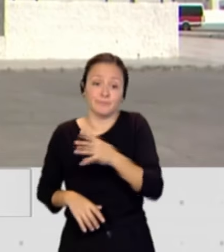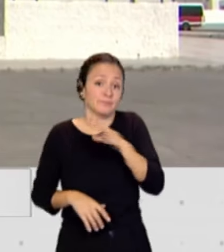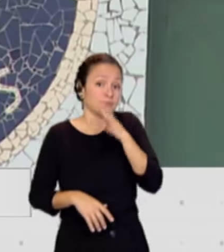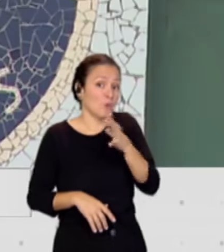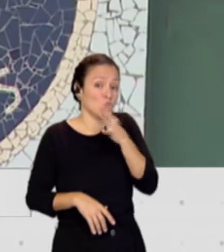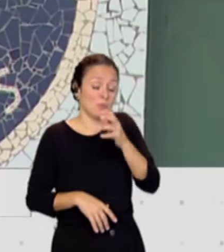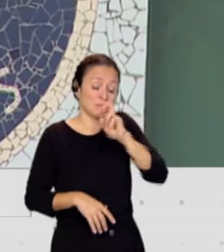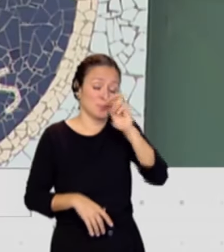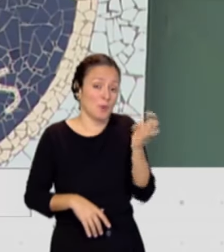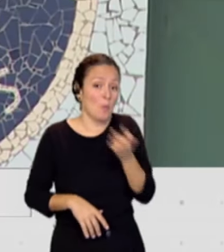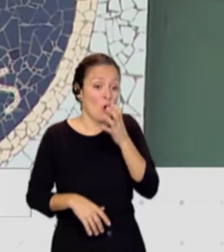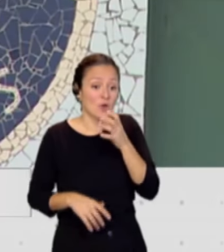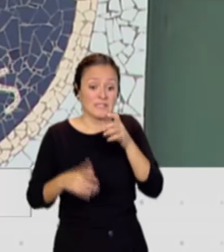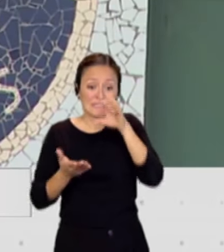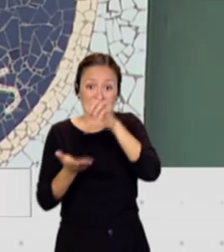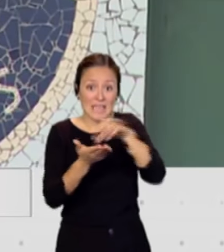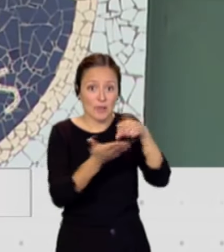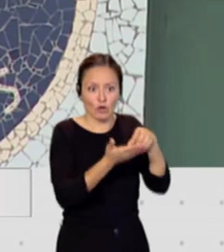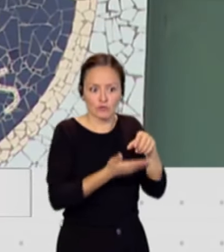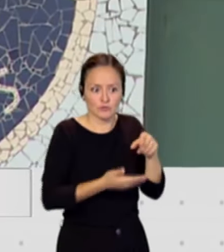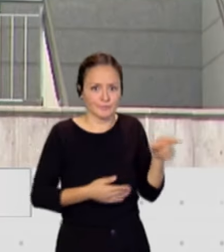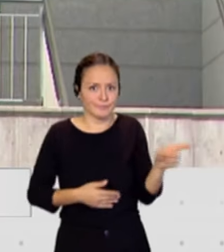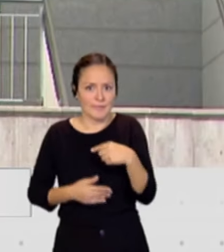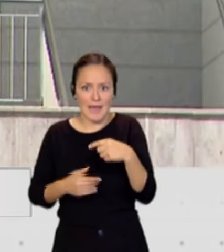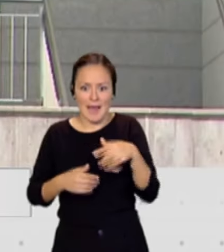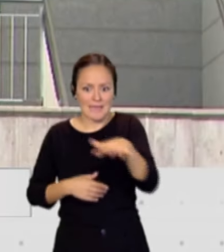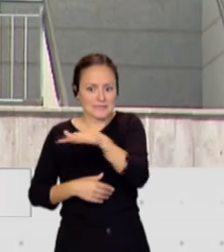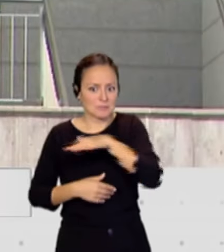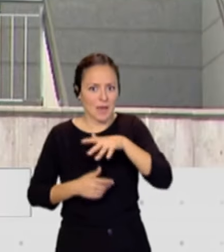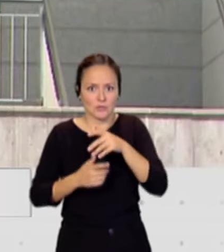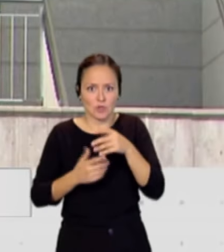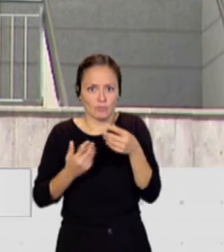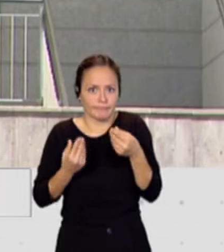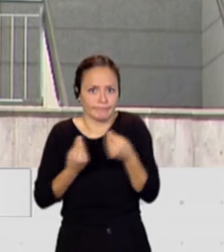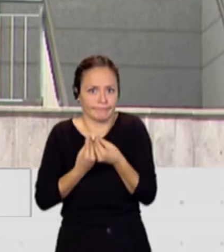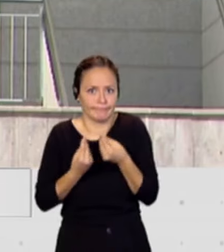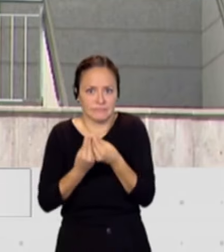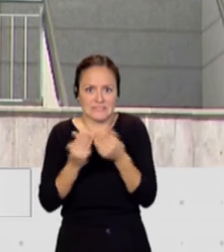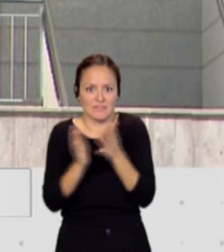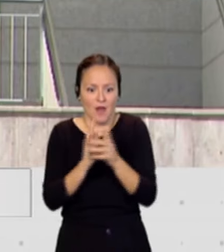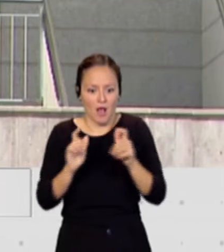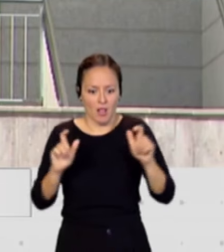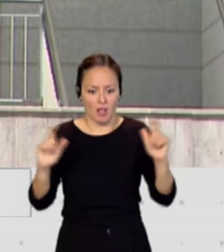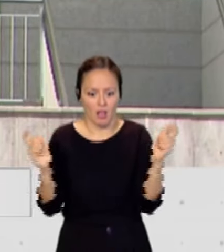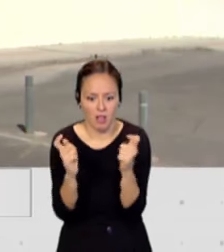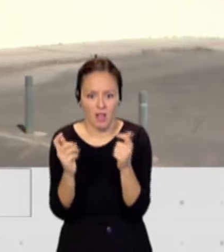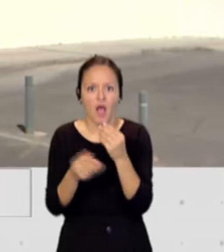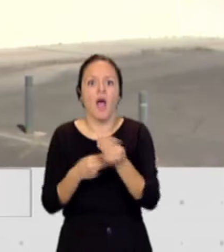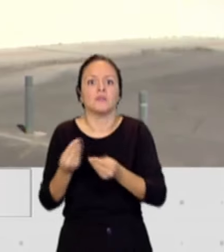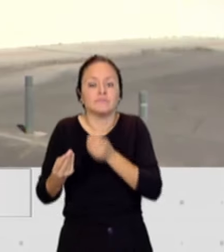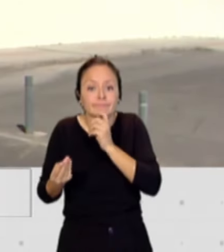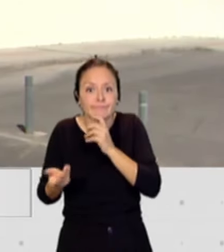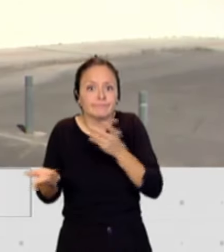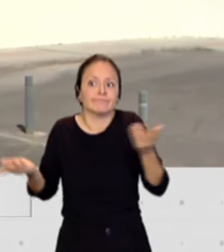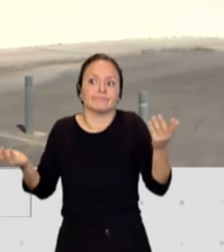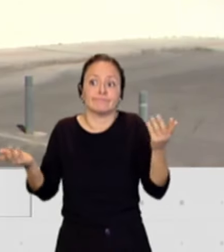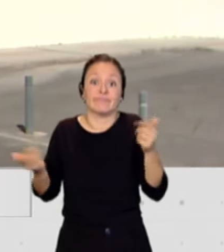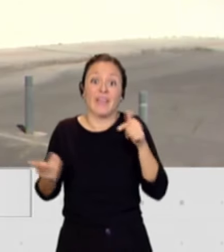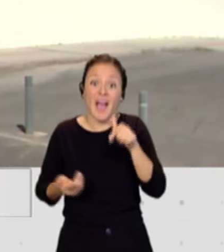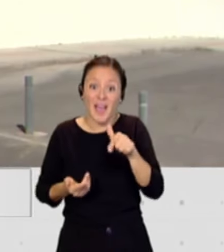no tienen espacio hay muchos centros que no tienen espacio para poder bajar asumir esa bajada de ratio ahí Debemos hablar de la